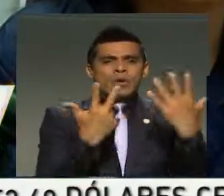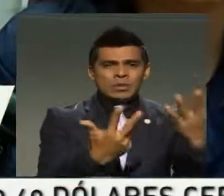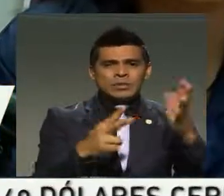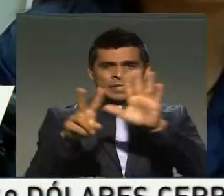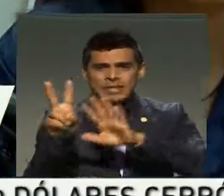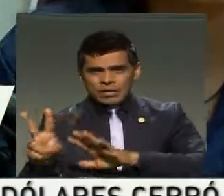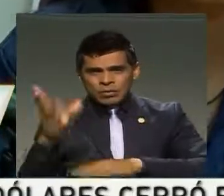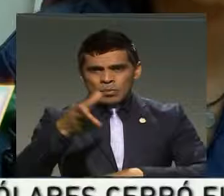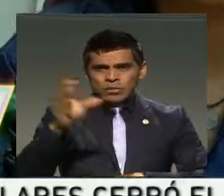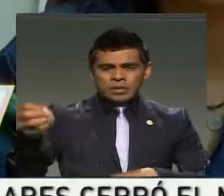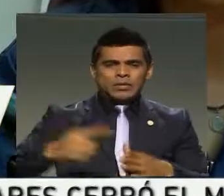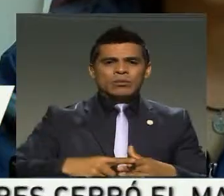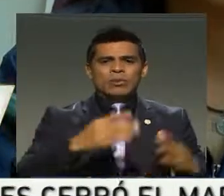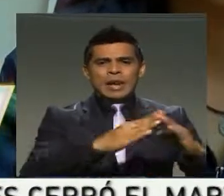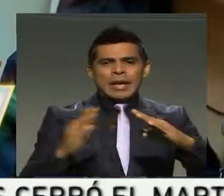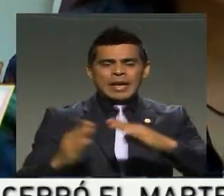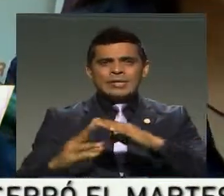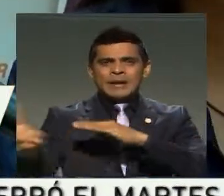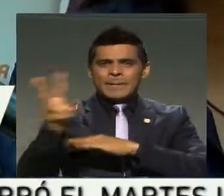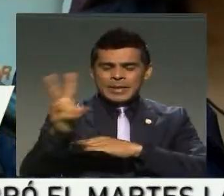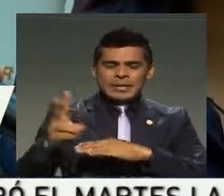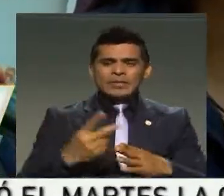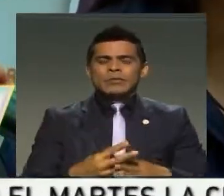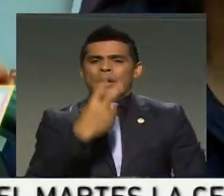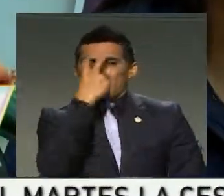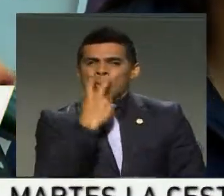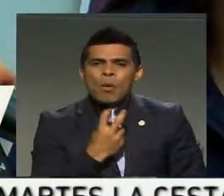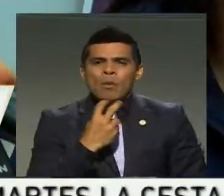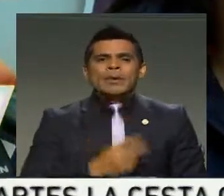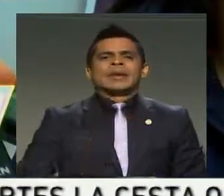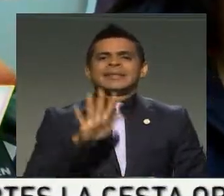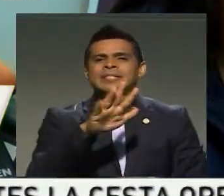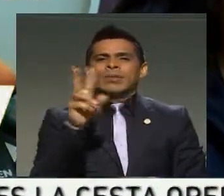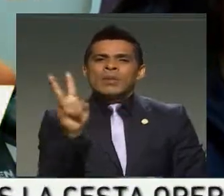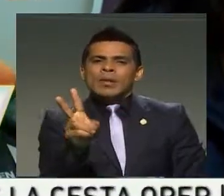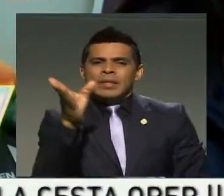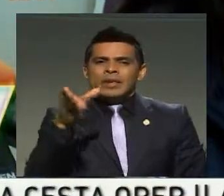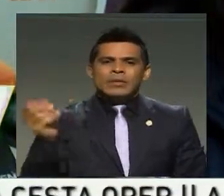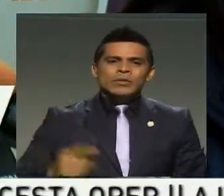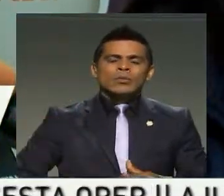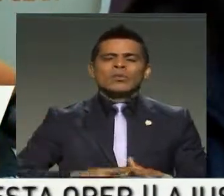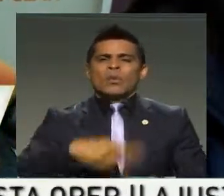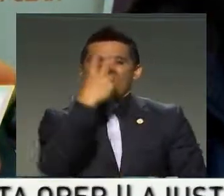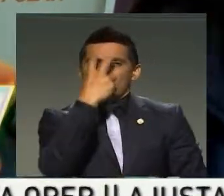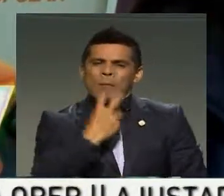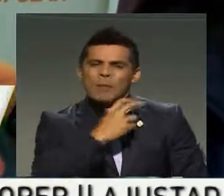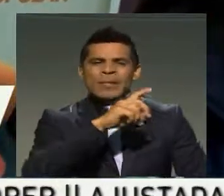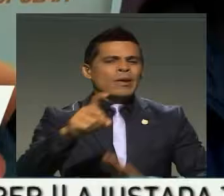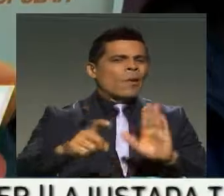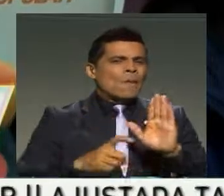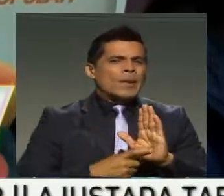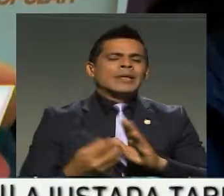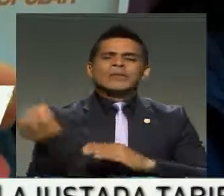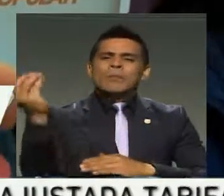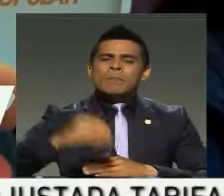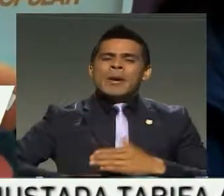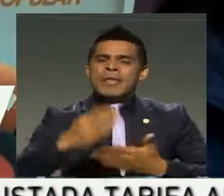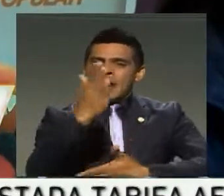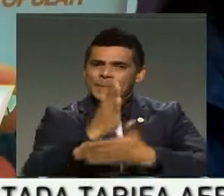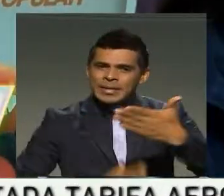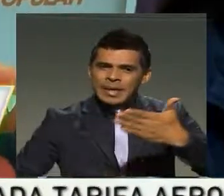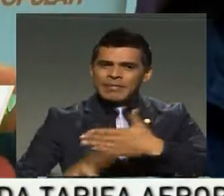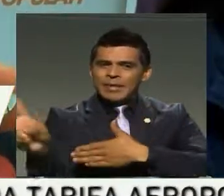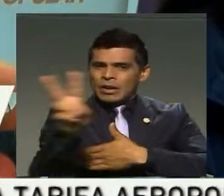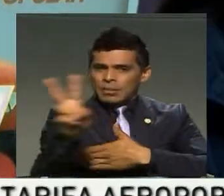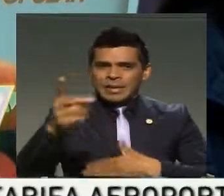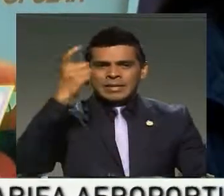82% de los hogares venezolanos vive en pobreza y 52% en pobreza extrema. Es decir, más de la mitad de los